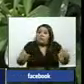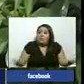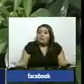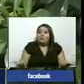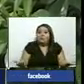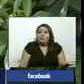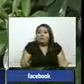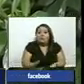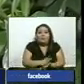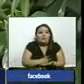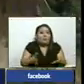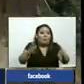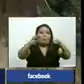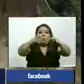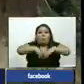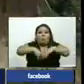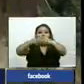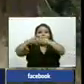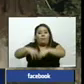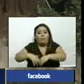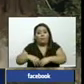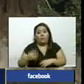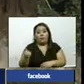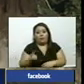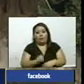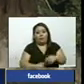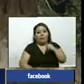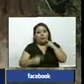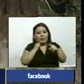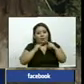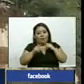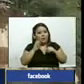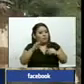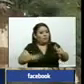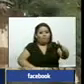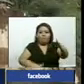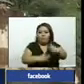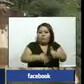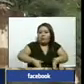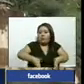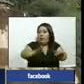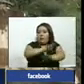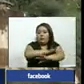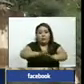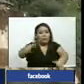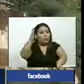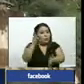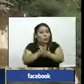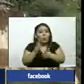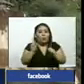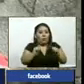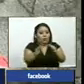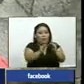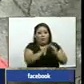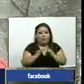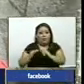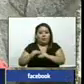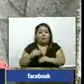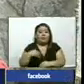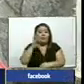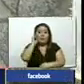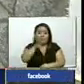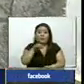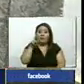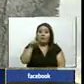ya no, ya todo se partió las casas. Autoridades han restringido el paso por el área que ya no es apta para la habitación. Se ha